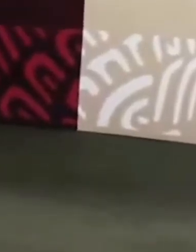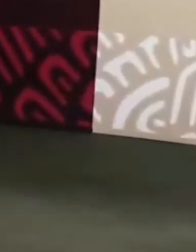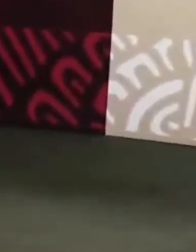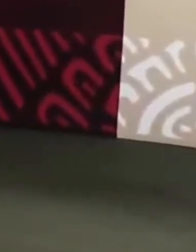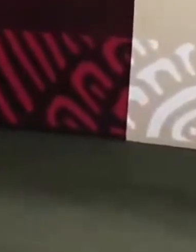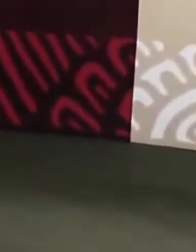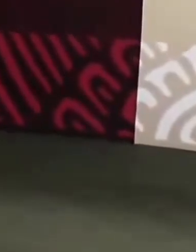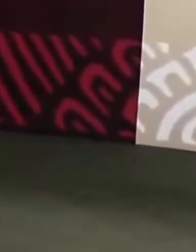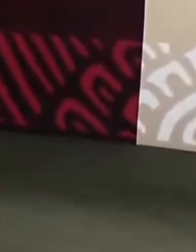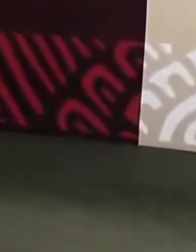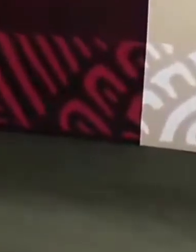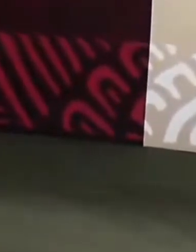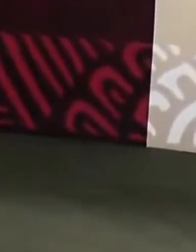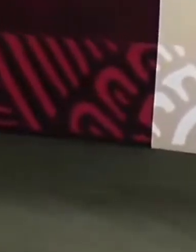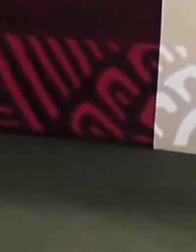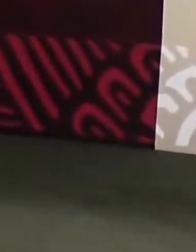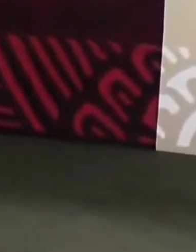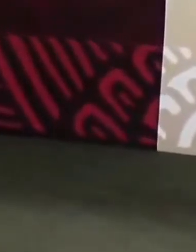Ánimo que es martes.